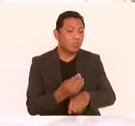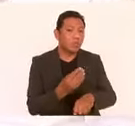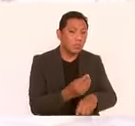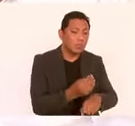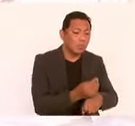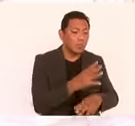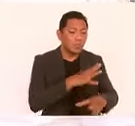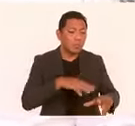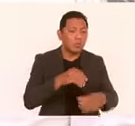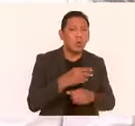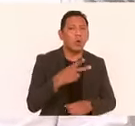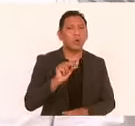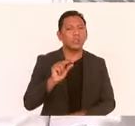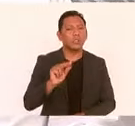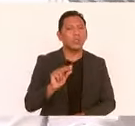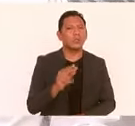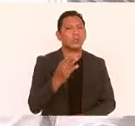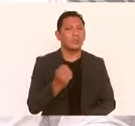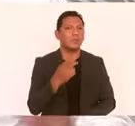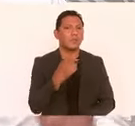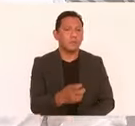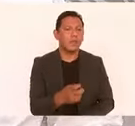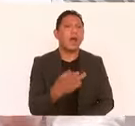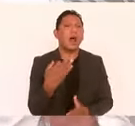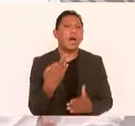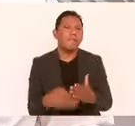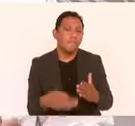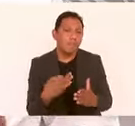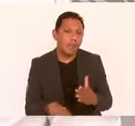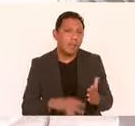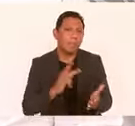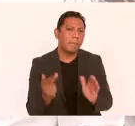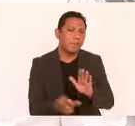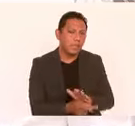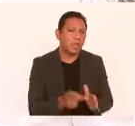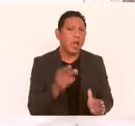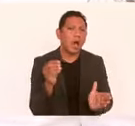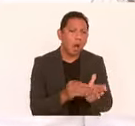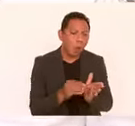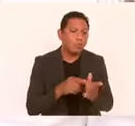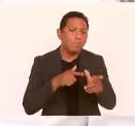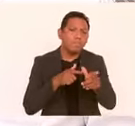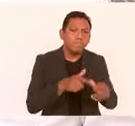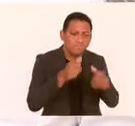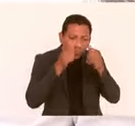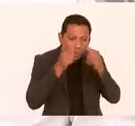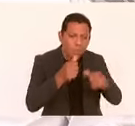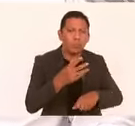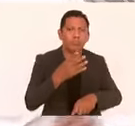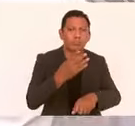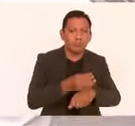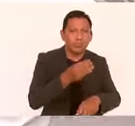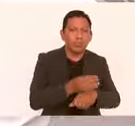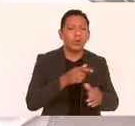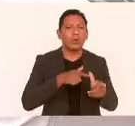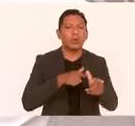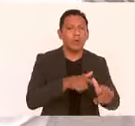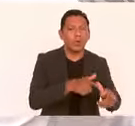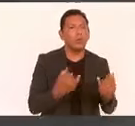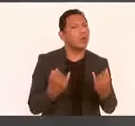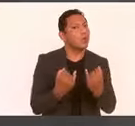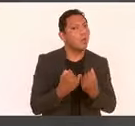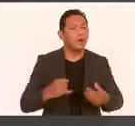fecha 81, y los que faltan están en proceso, y también estamos trabajando de la mano